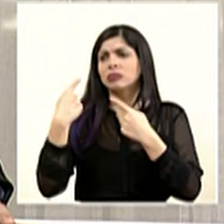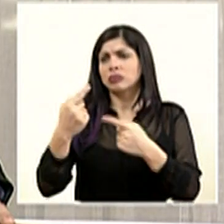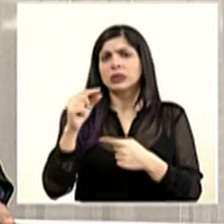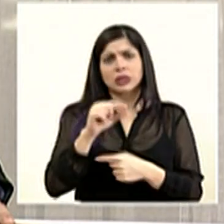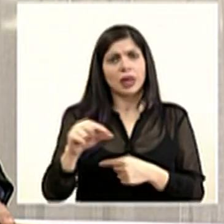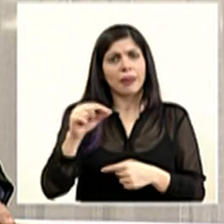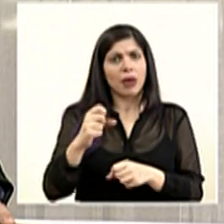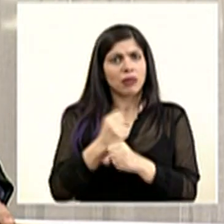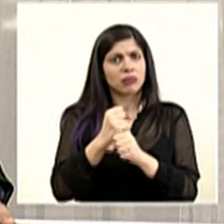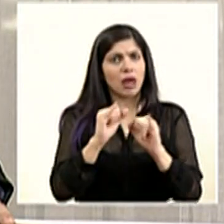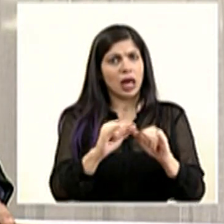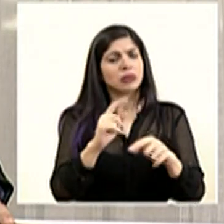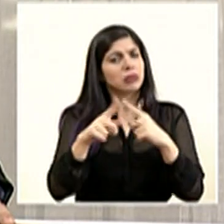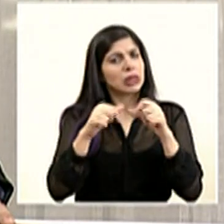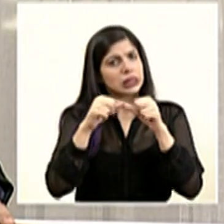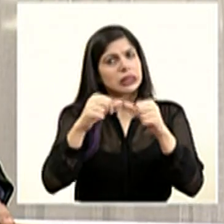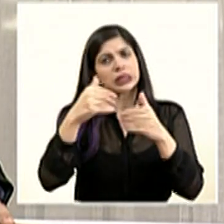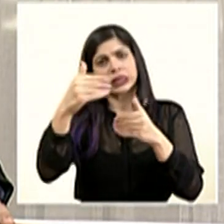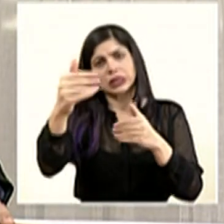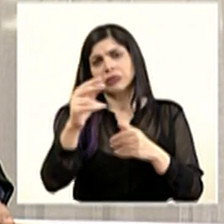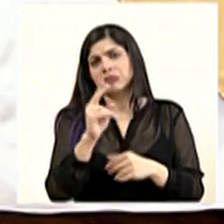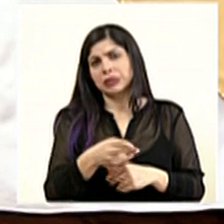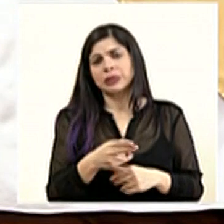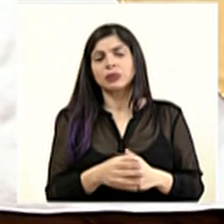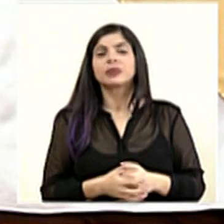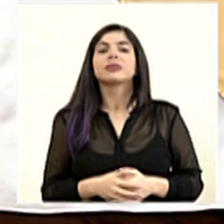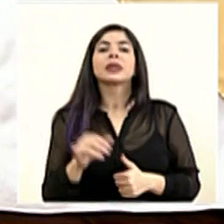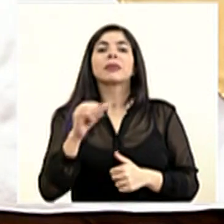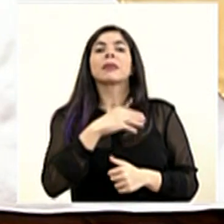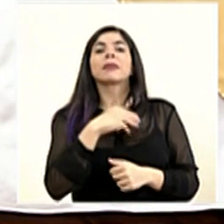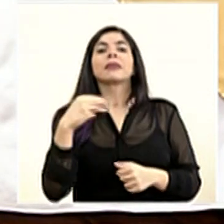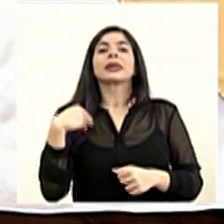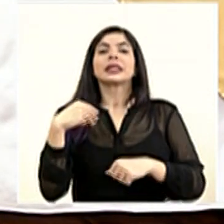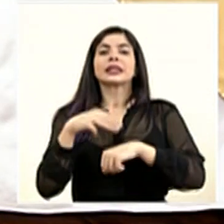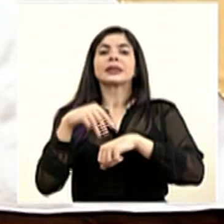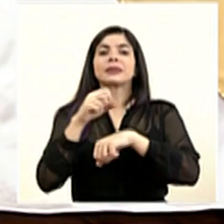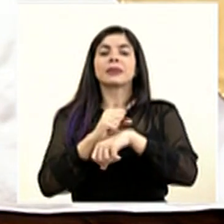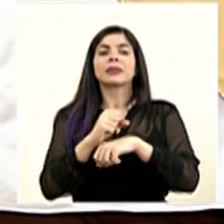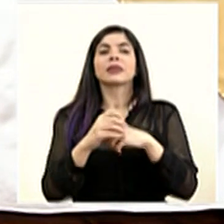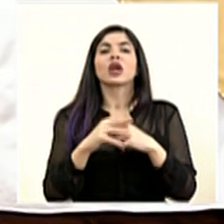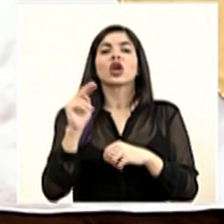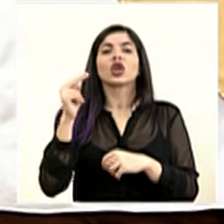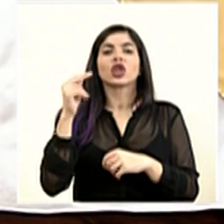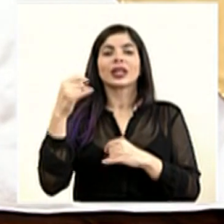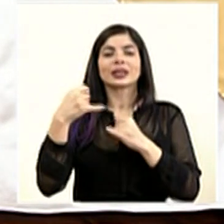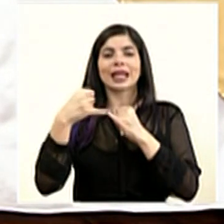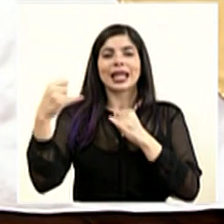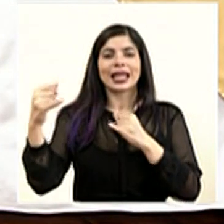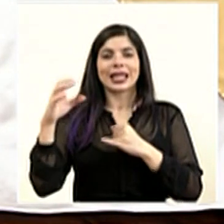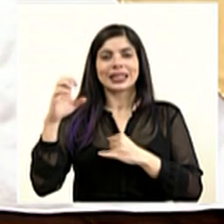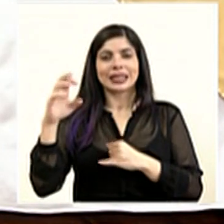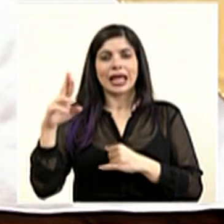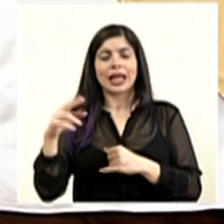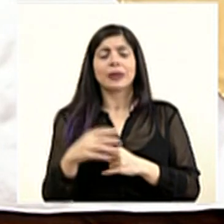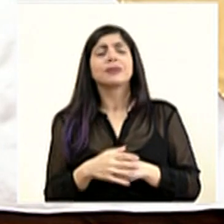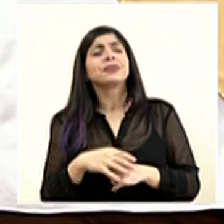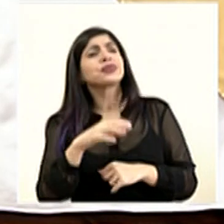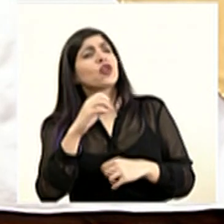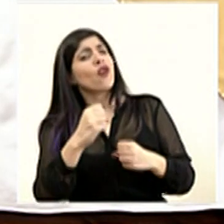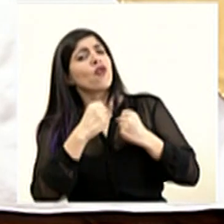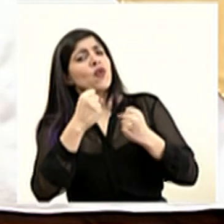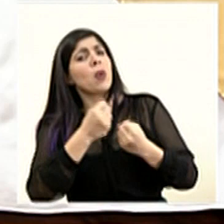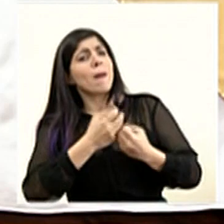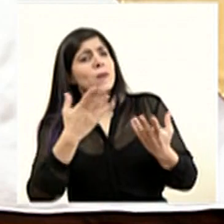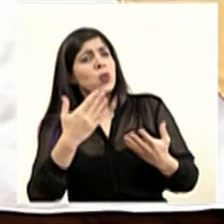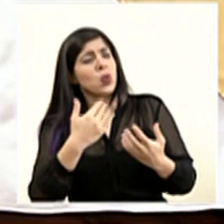semanas y lo que seguiremos haciendo en las siguientes. También para el ministro Soto de Noticias en Línea CR. ¿Tiene la potestad la fuerza